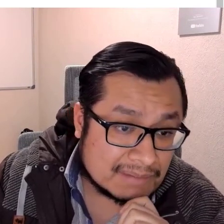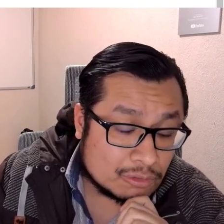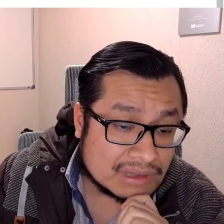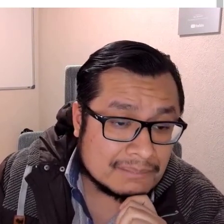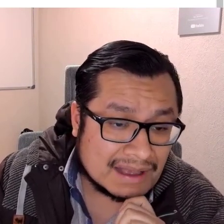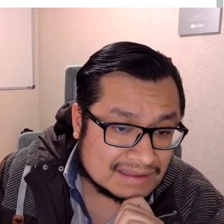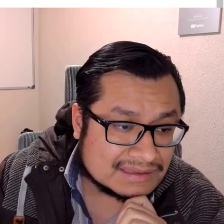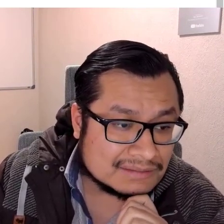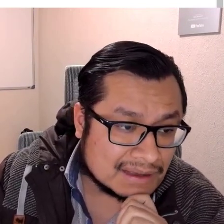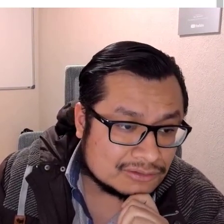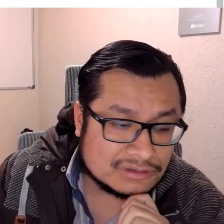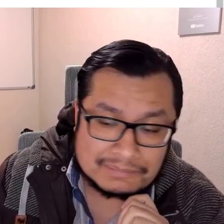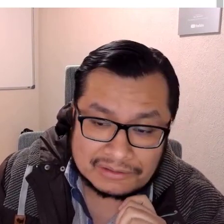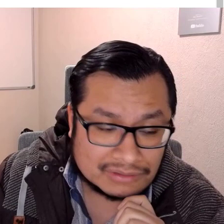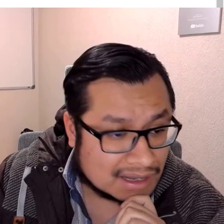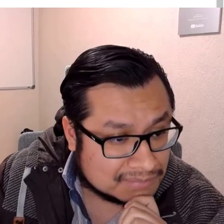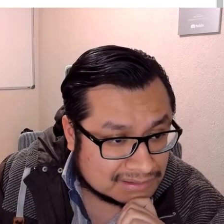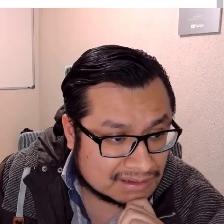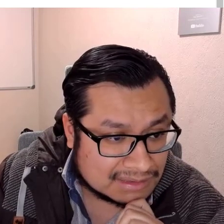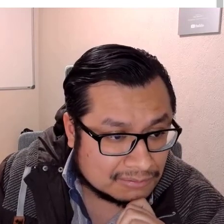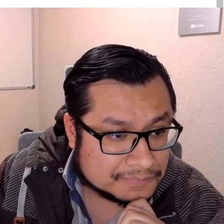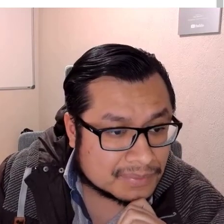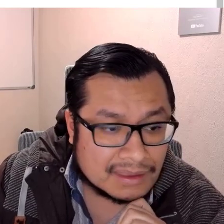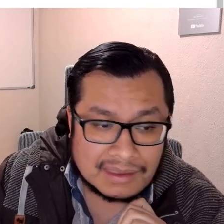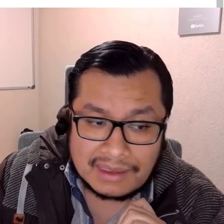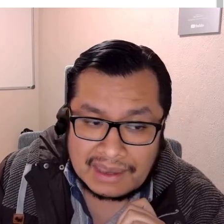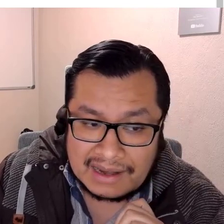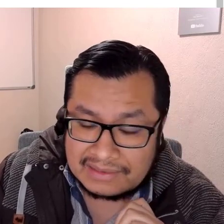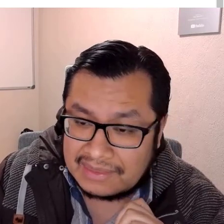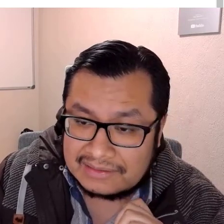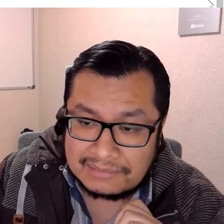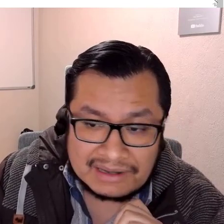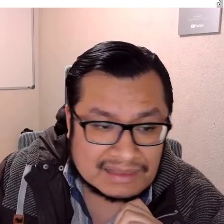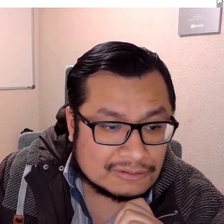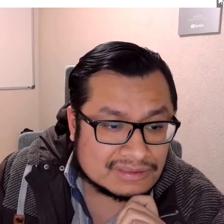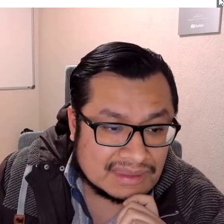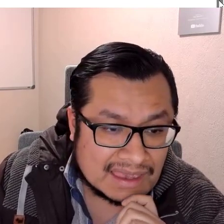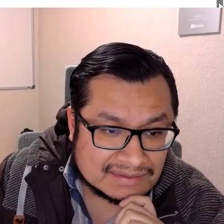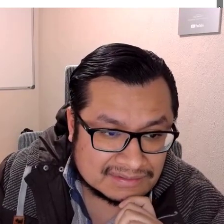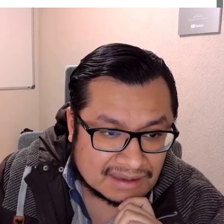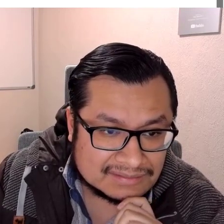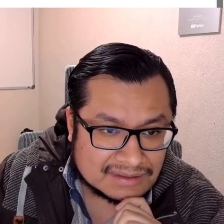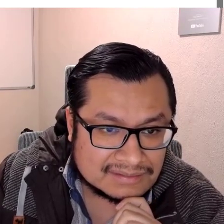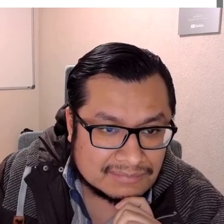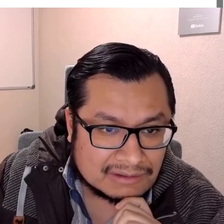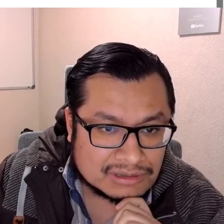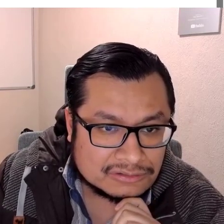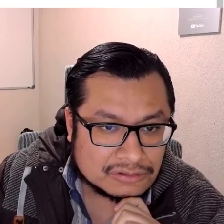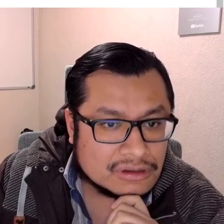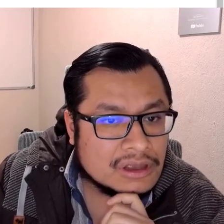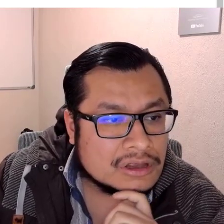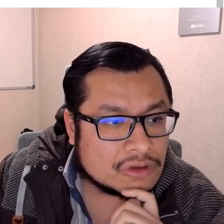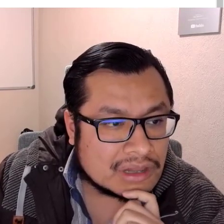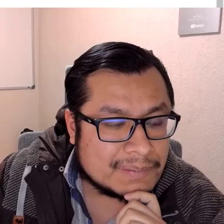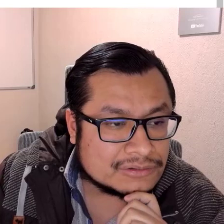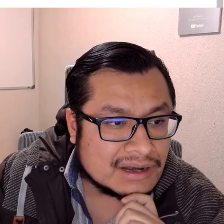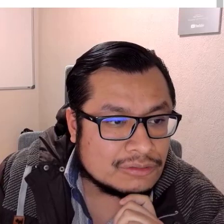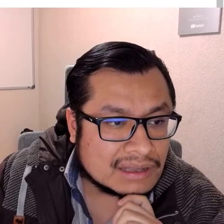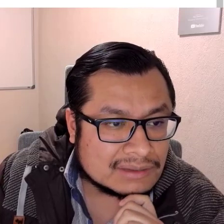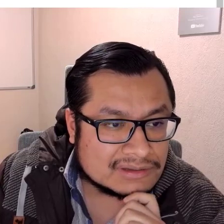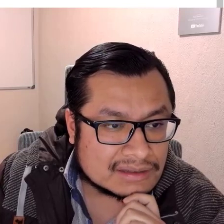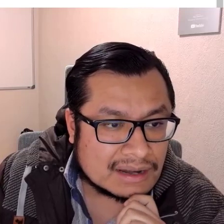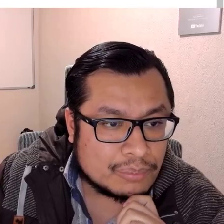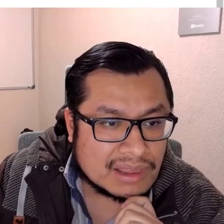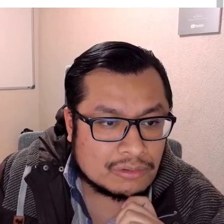se vacuna maestras maestros y personal administrativo en la entidad se habilitaron 16 sedes de vacunación donde el